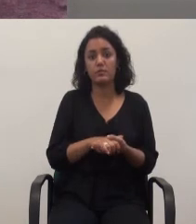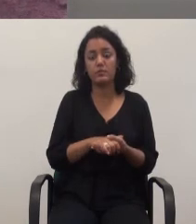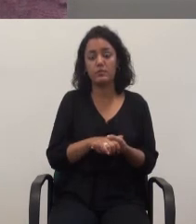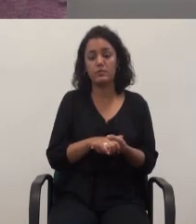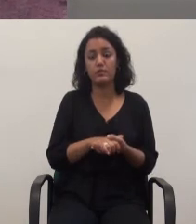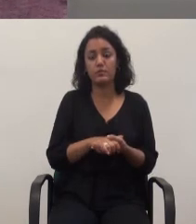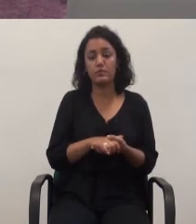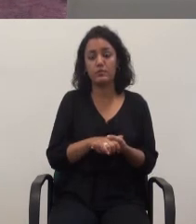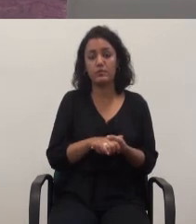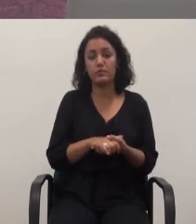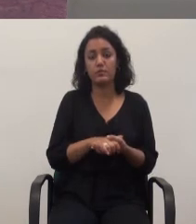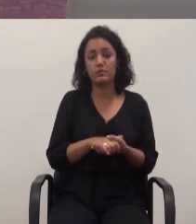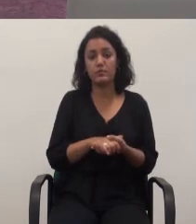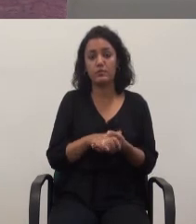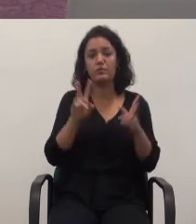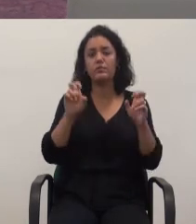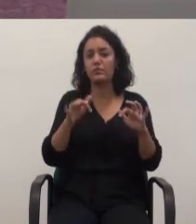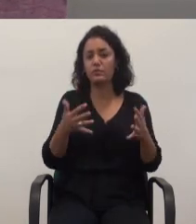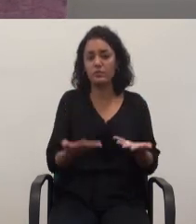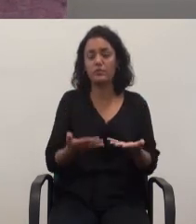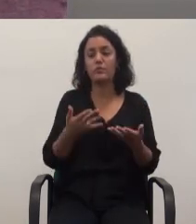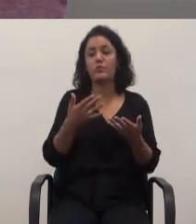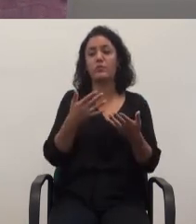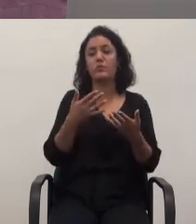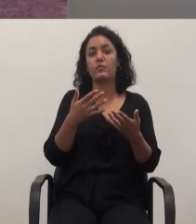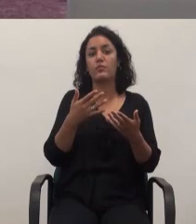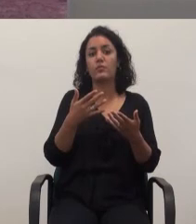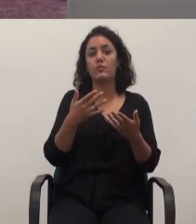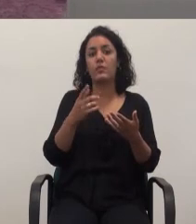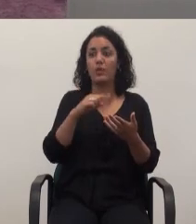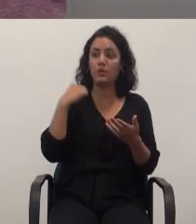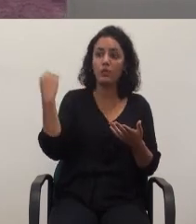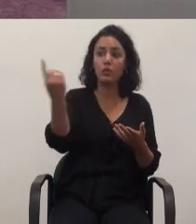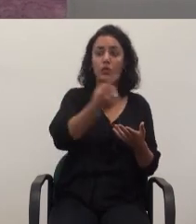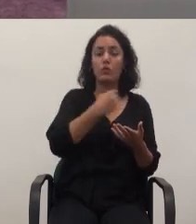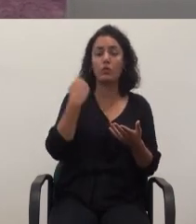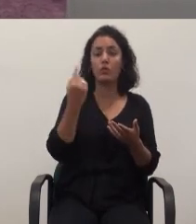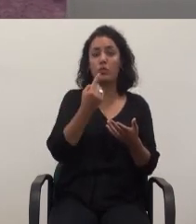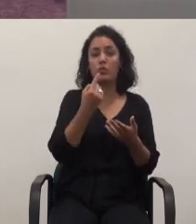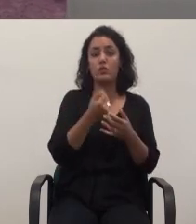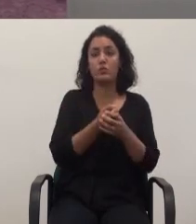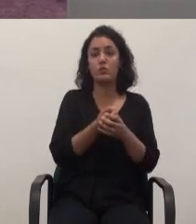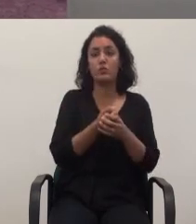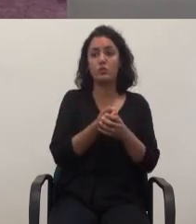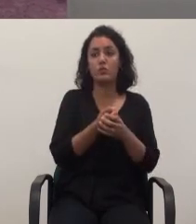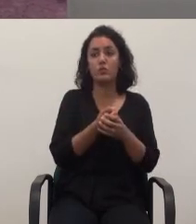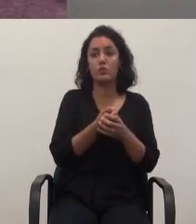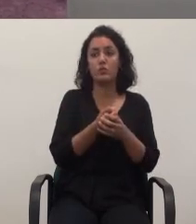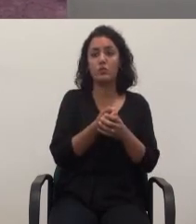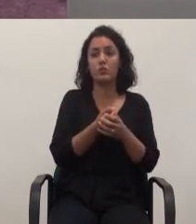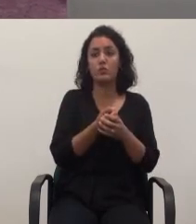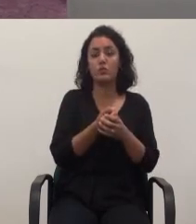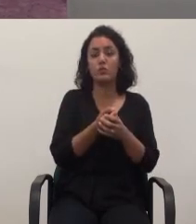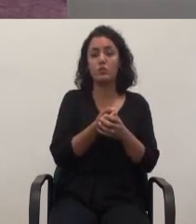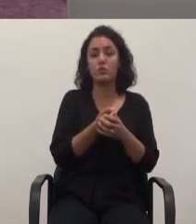un involucramiento de todos, digo todos y siempre queda grande, en última instancia